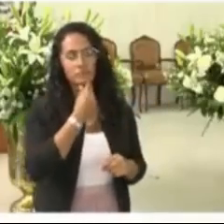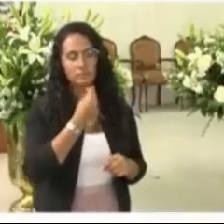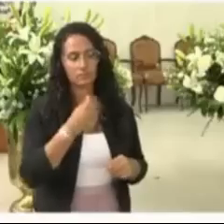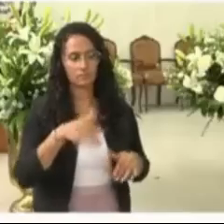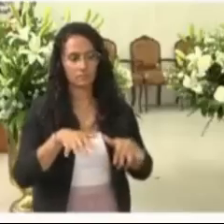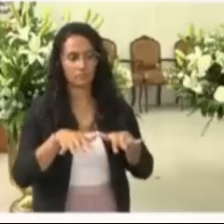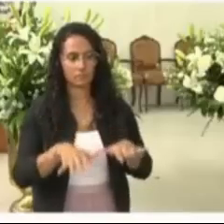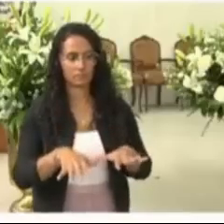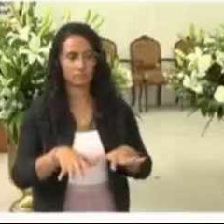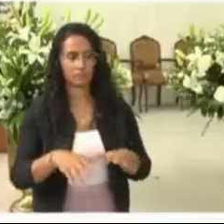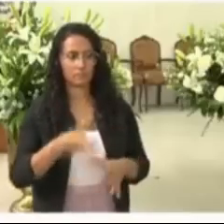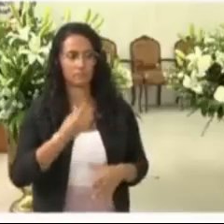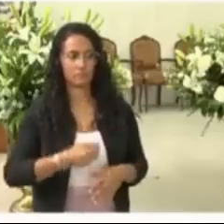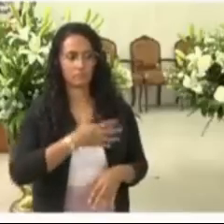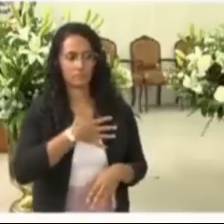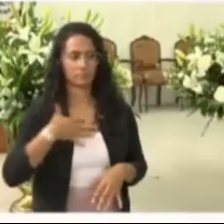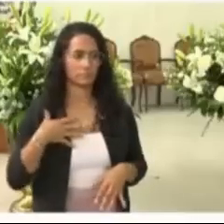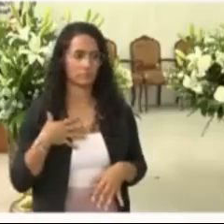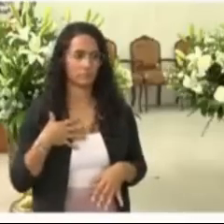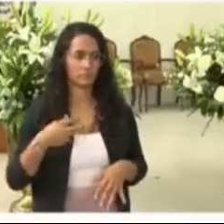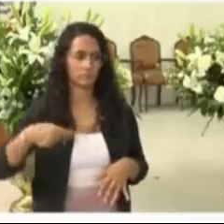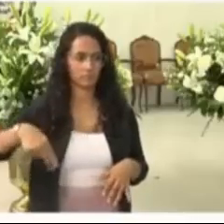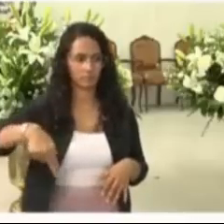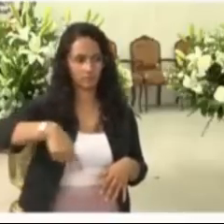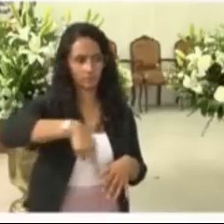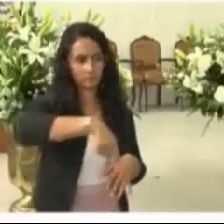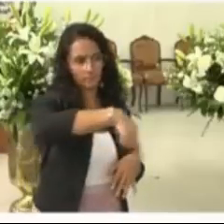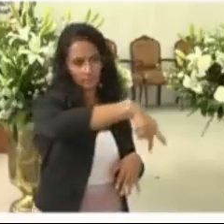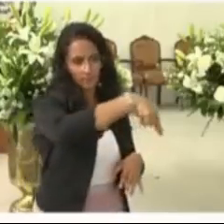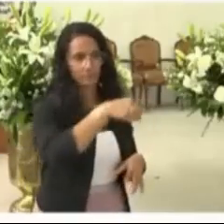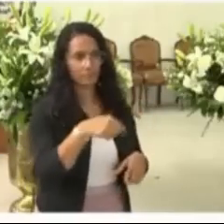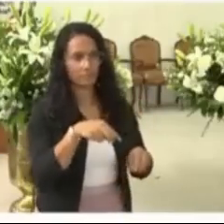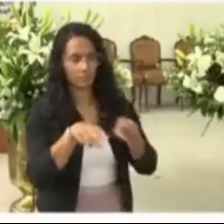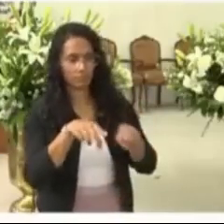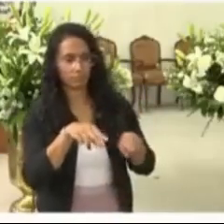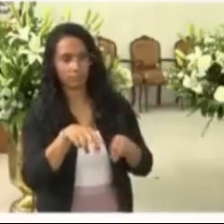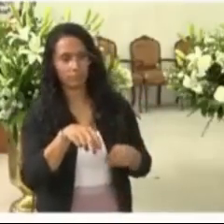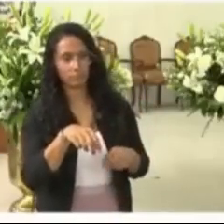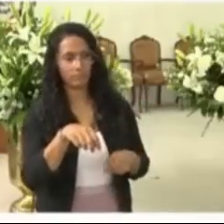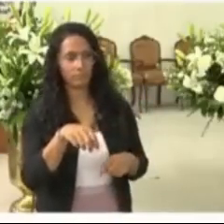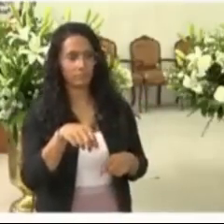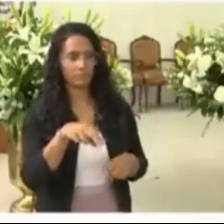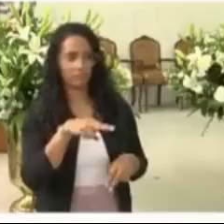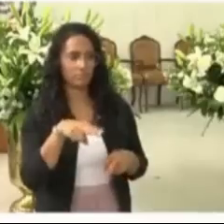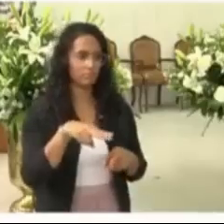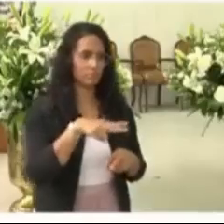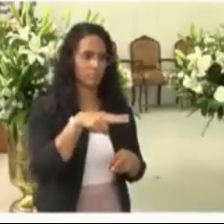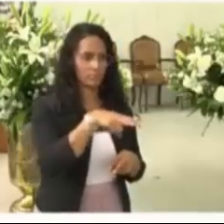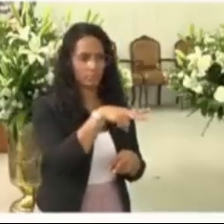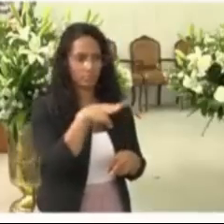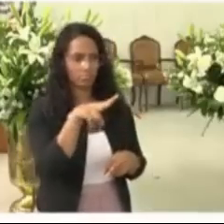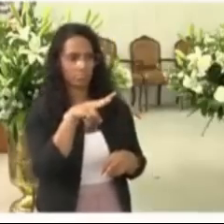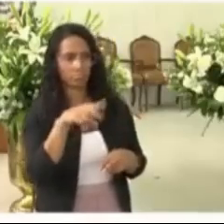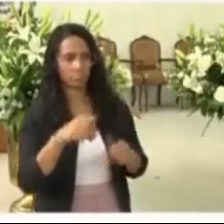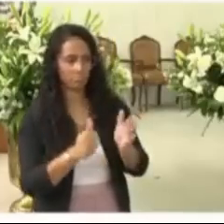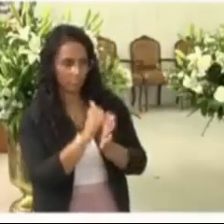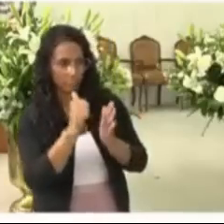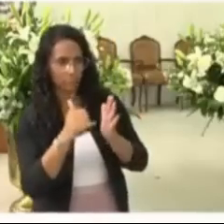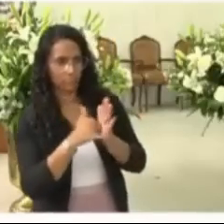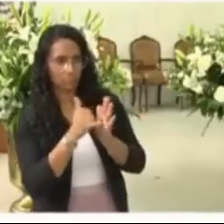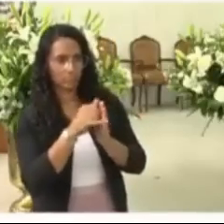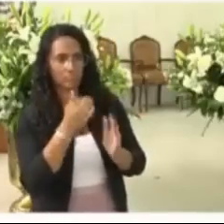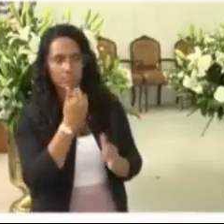casa para ver la condición en la que se encontraba y la reparación y el mantenimiento que se le tenía que